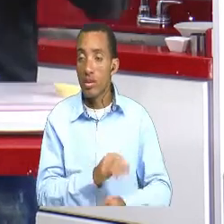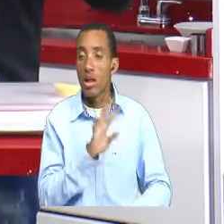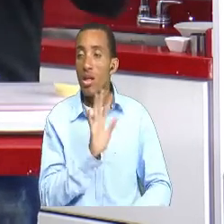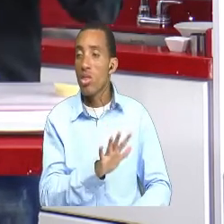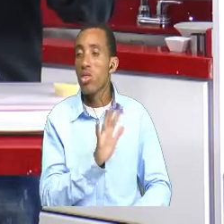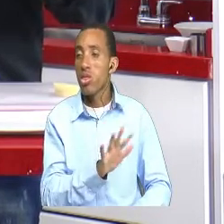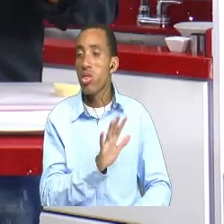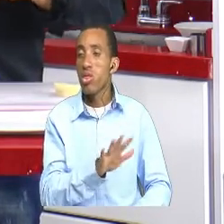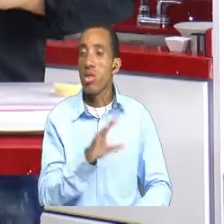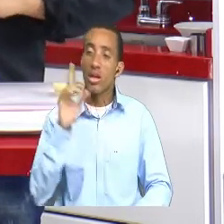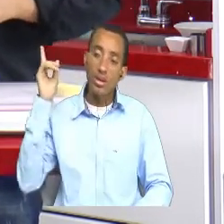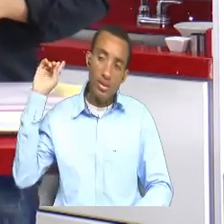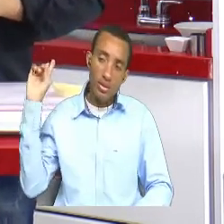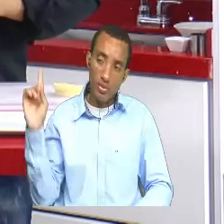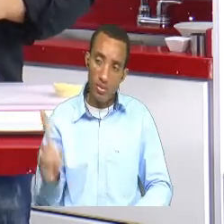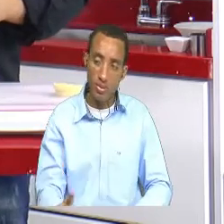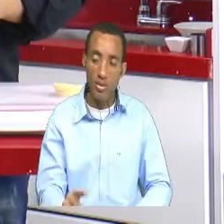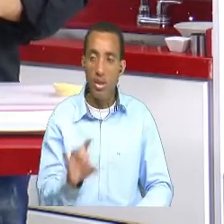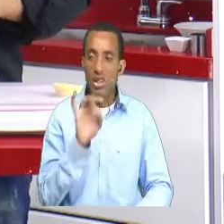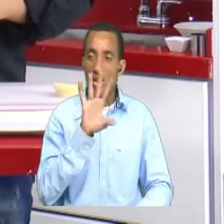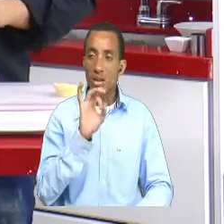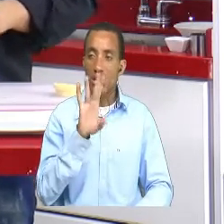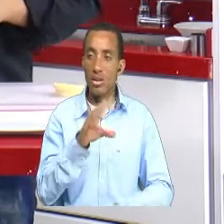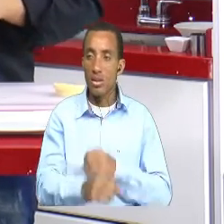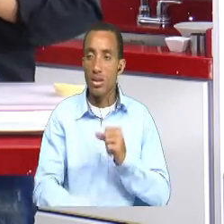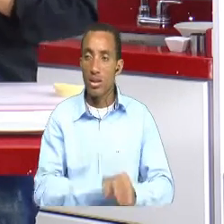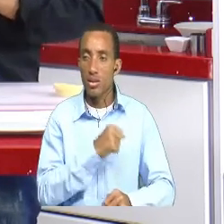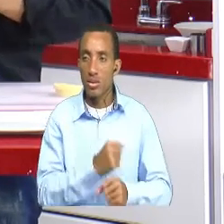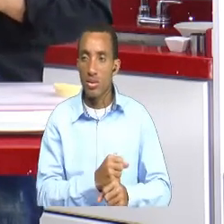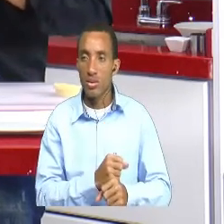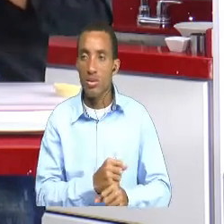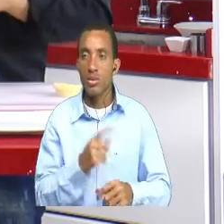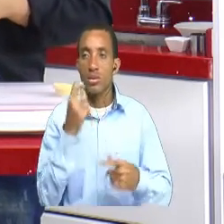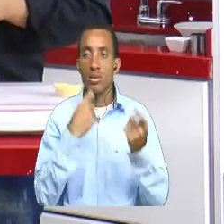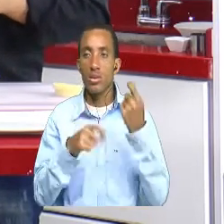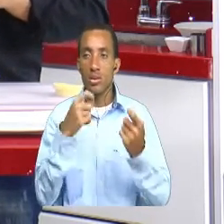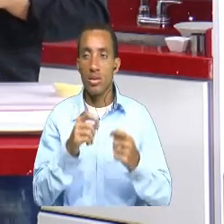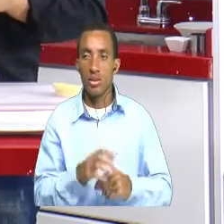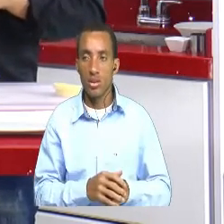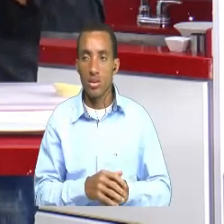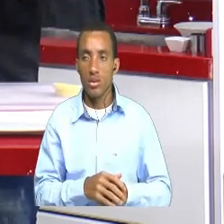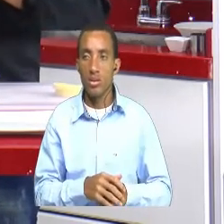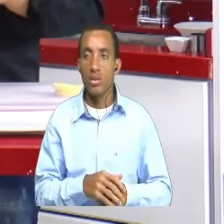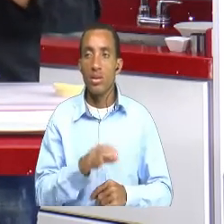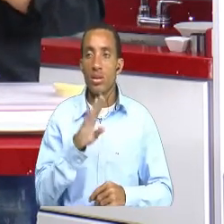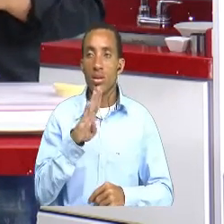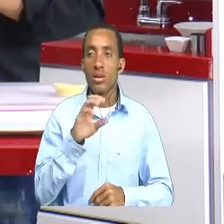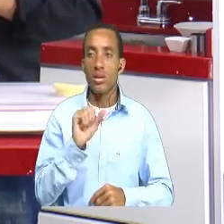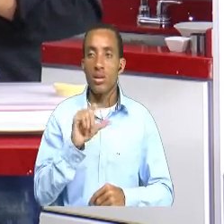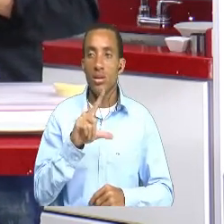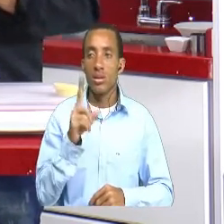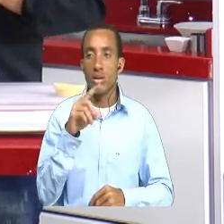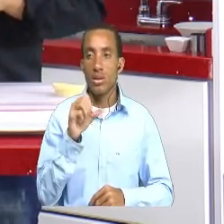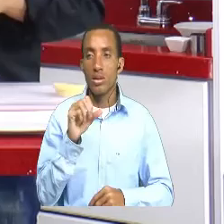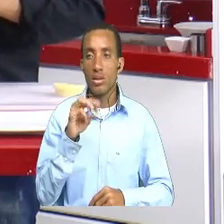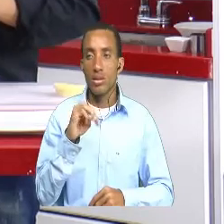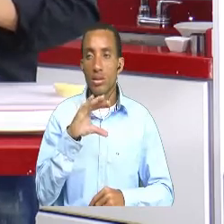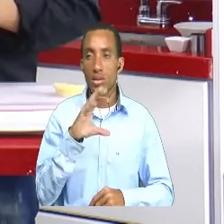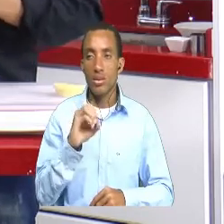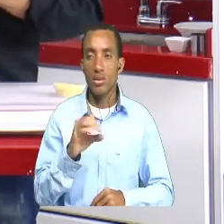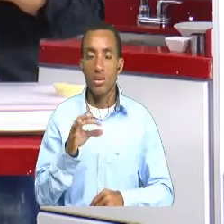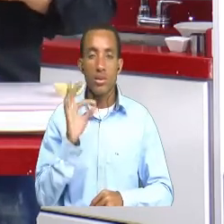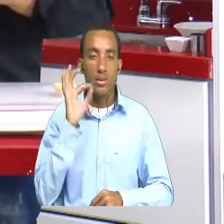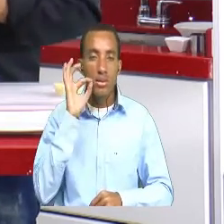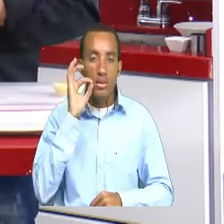años en una cava y luego salen a la venta por eso son vinos tan exclusivo balsámico tan ricos